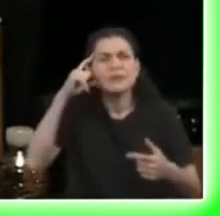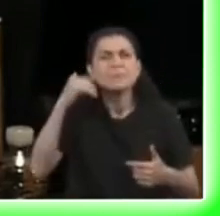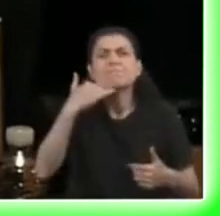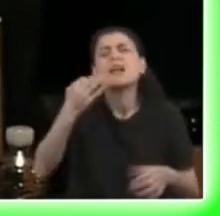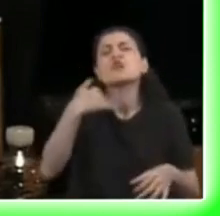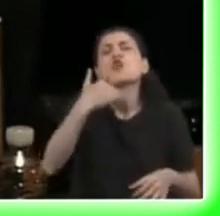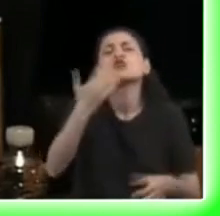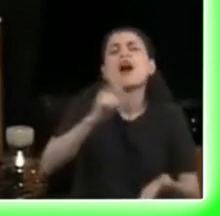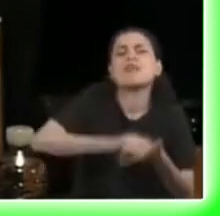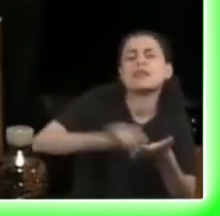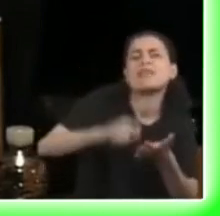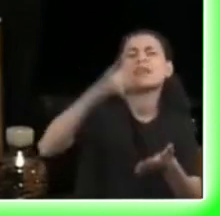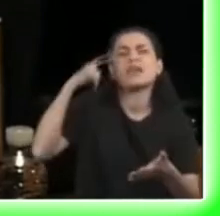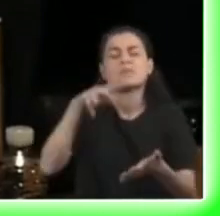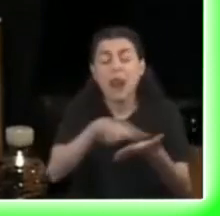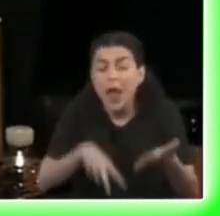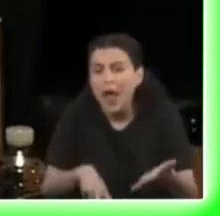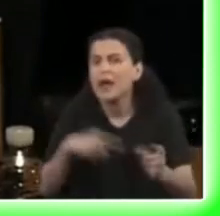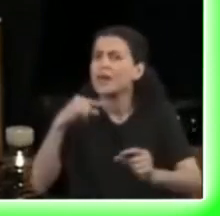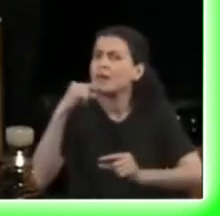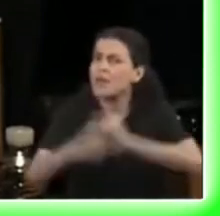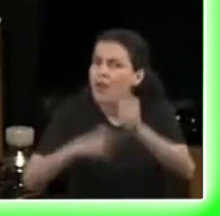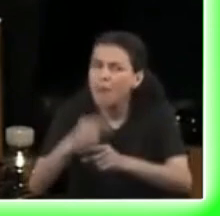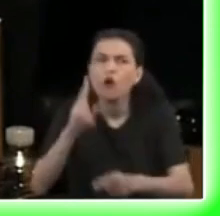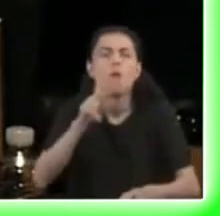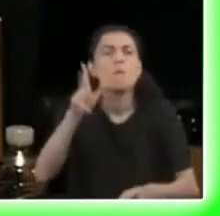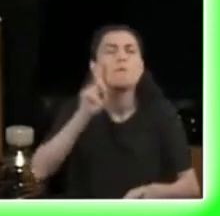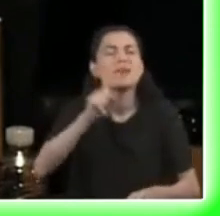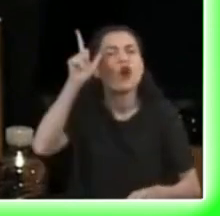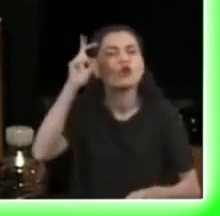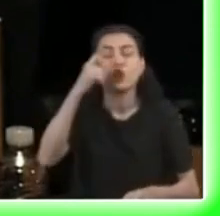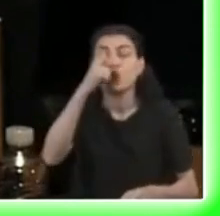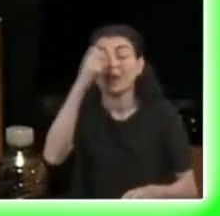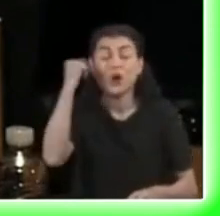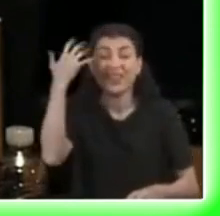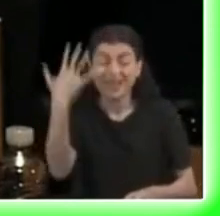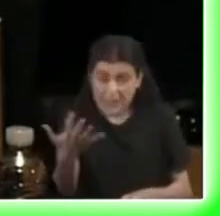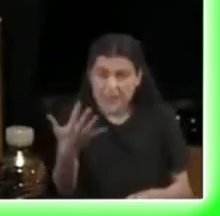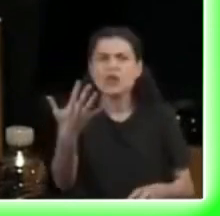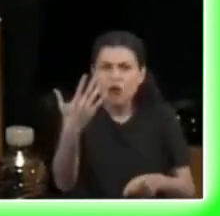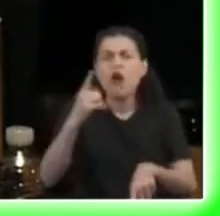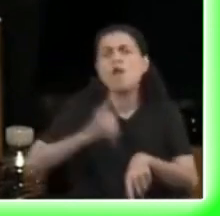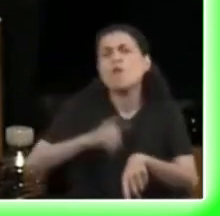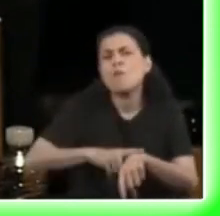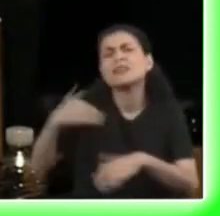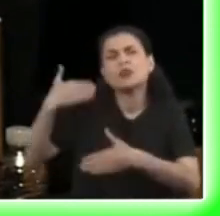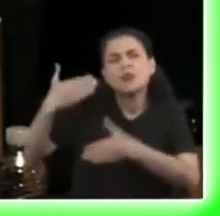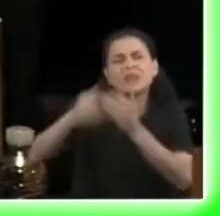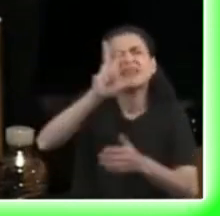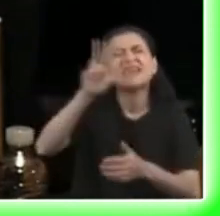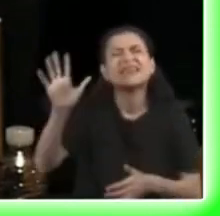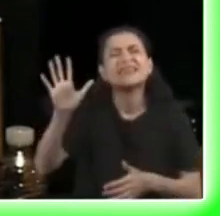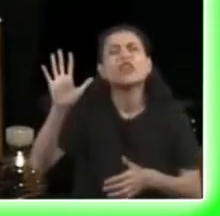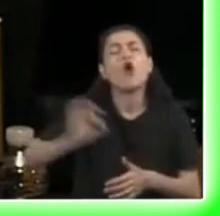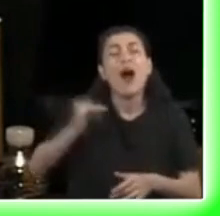alfabetismo y además, en 1895, después de 35 años de plena vigencia de la